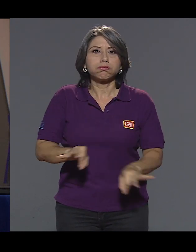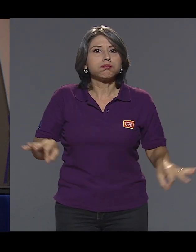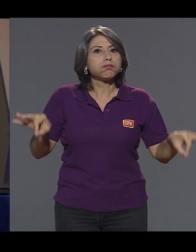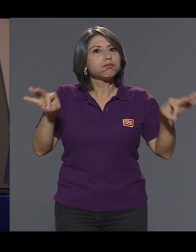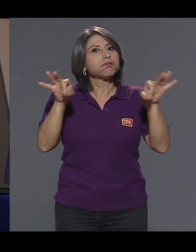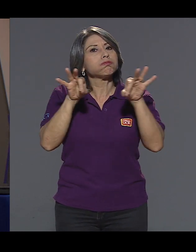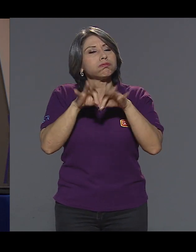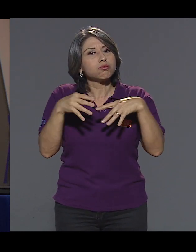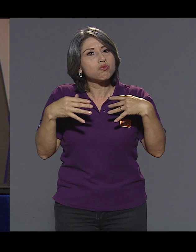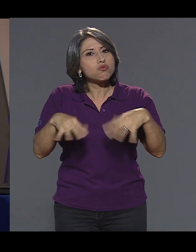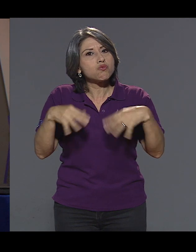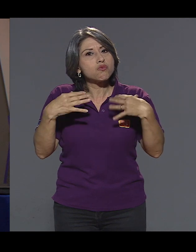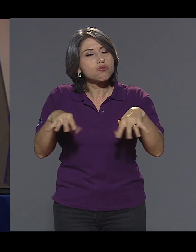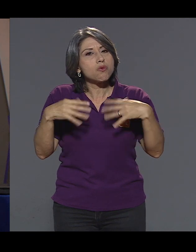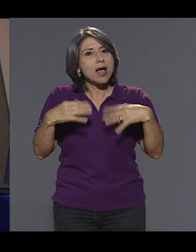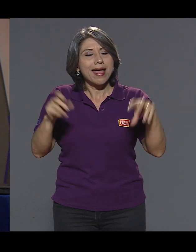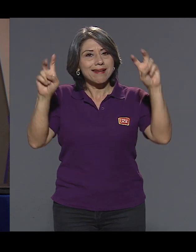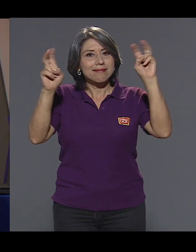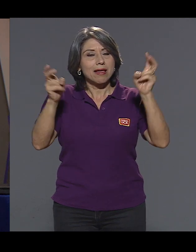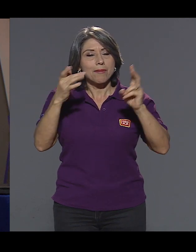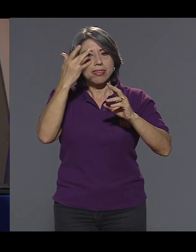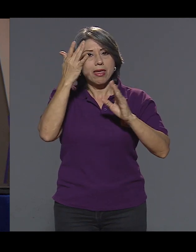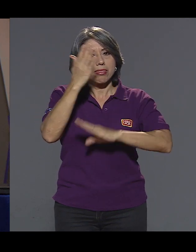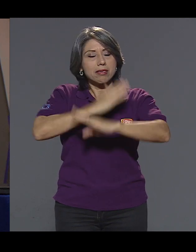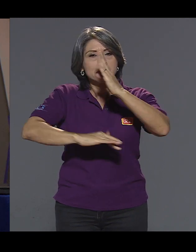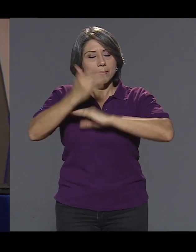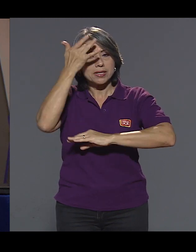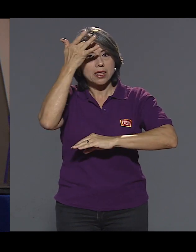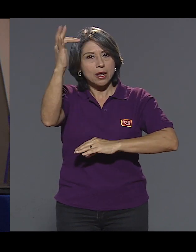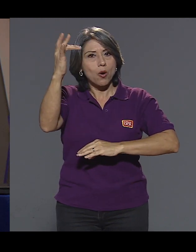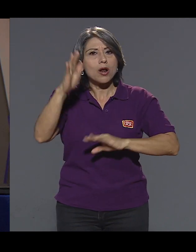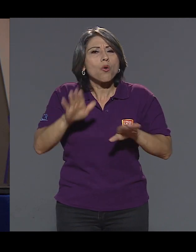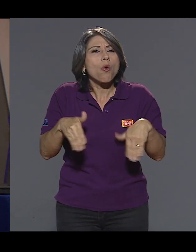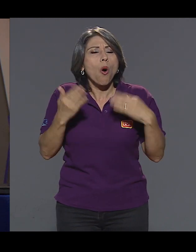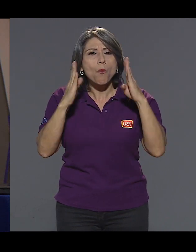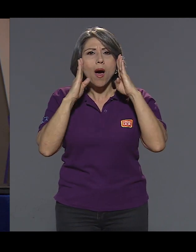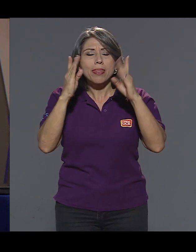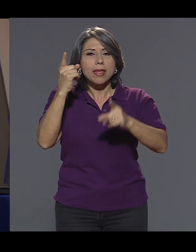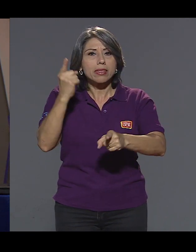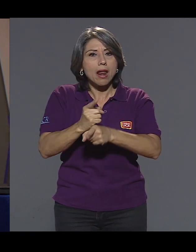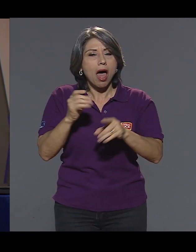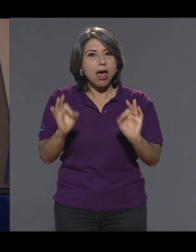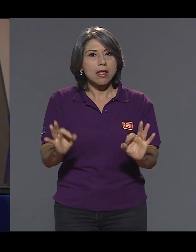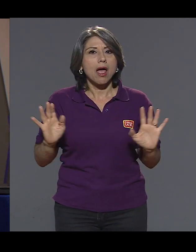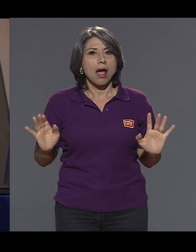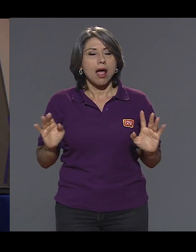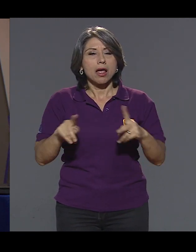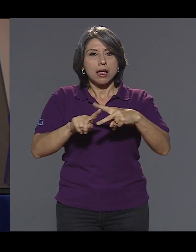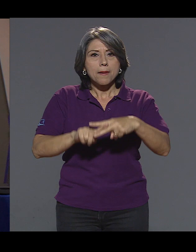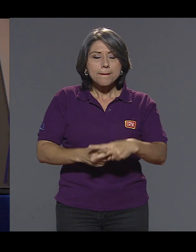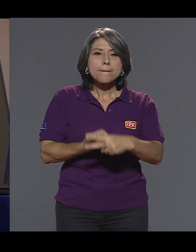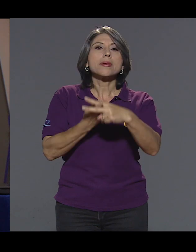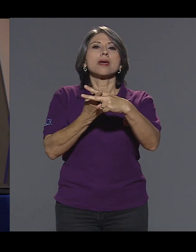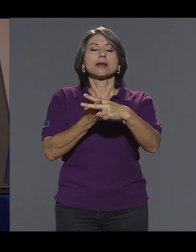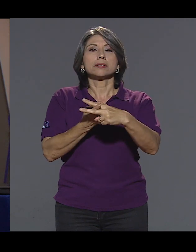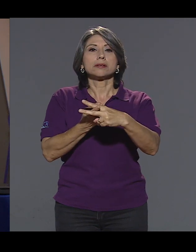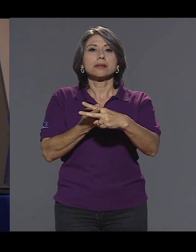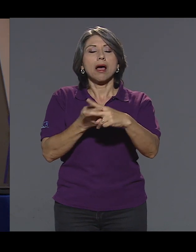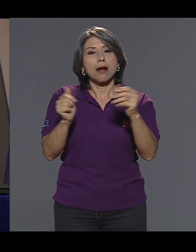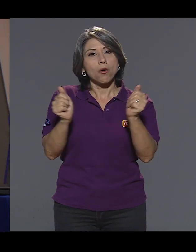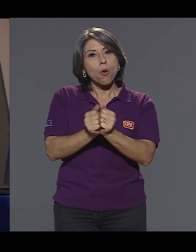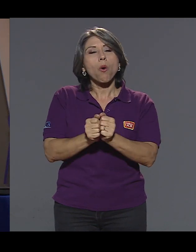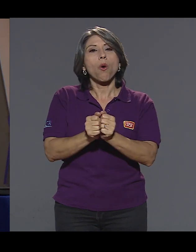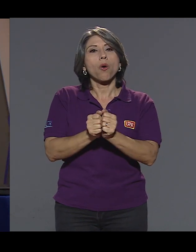el tema de discapacidad intelectual, cómo atender esto adecuadamente, y empieza obviamente con